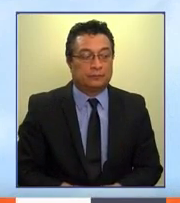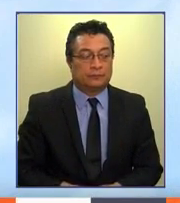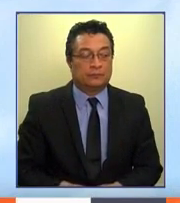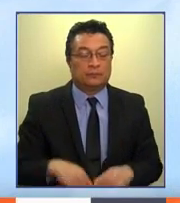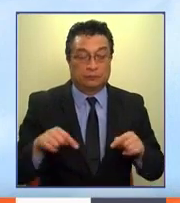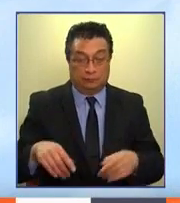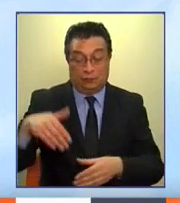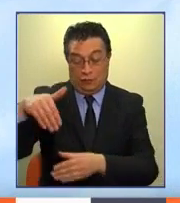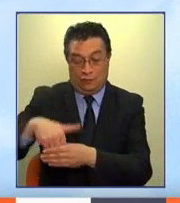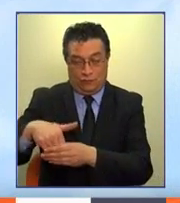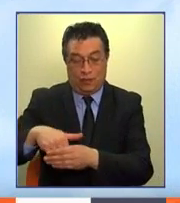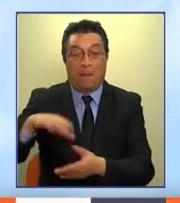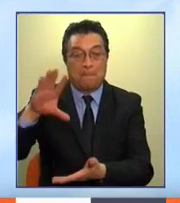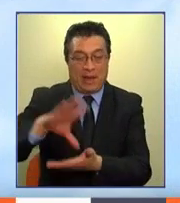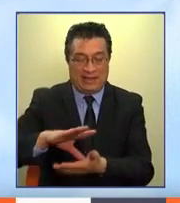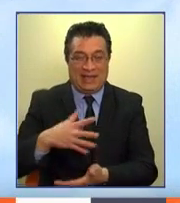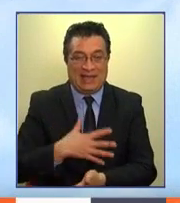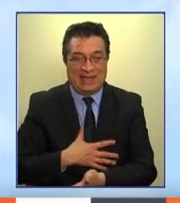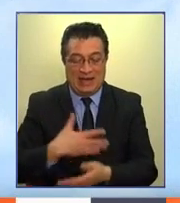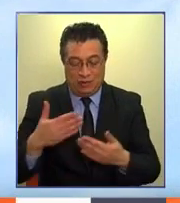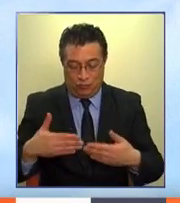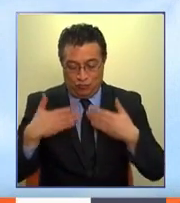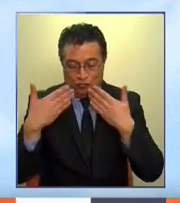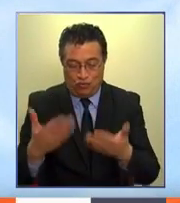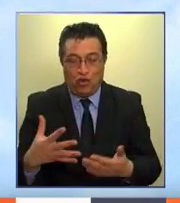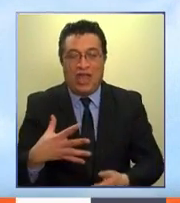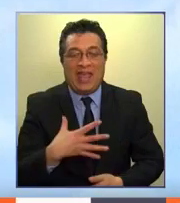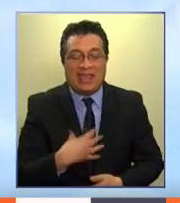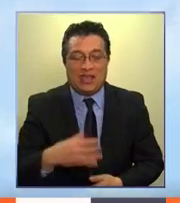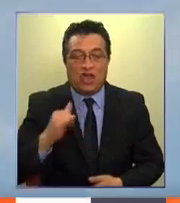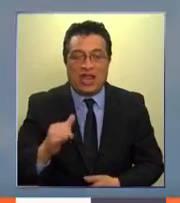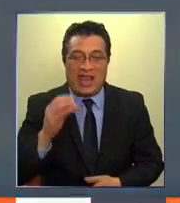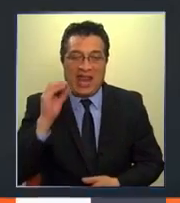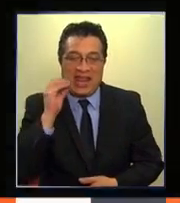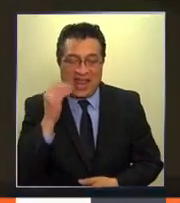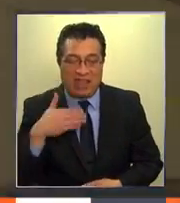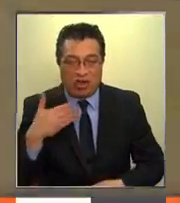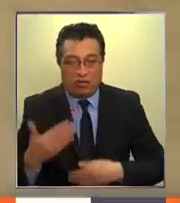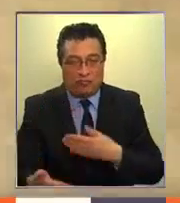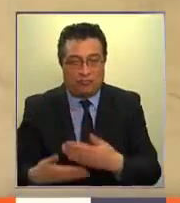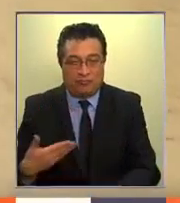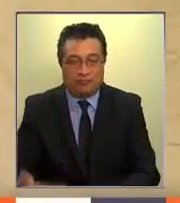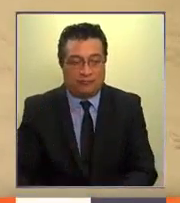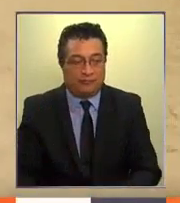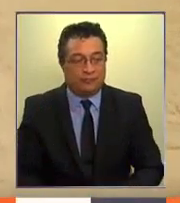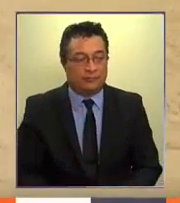Estamos votando por el país que queremos dejar a nuestros hijos y nietos.